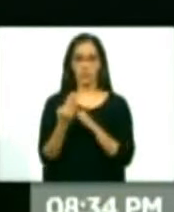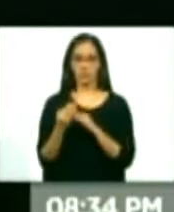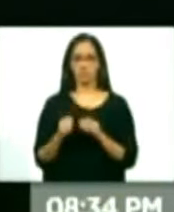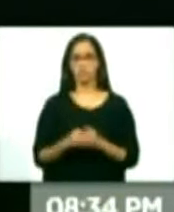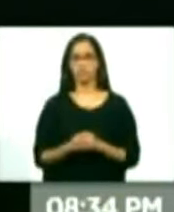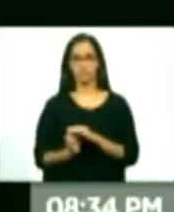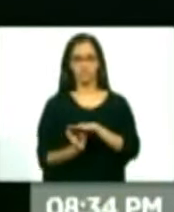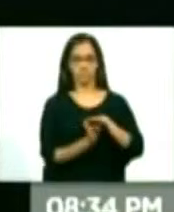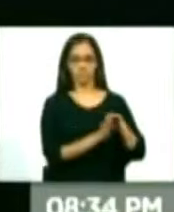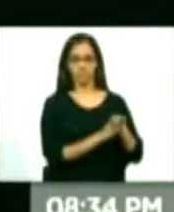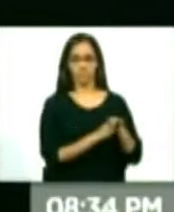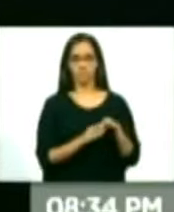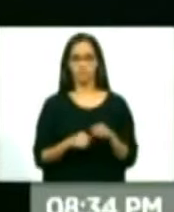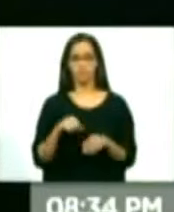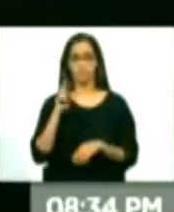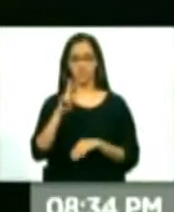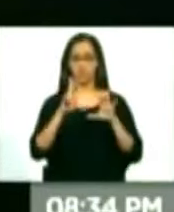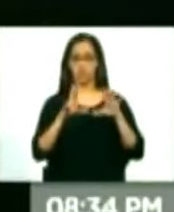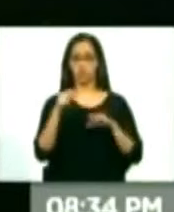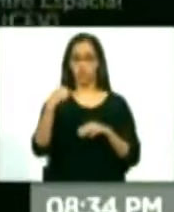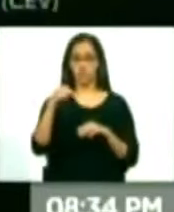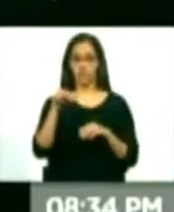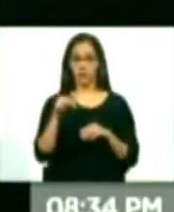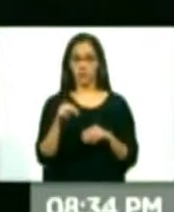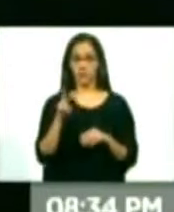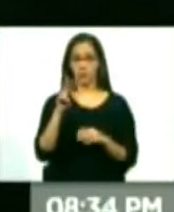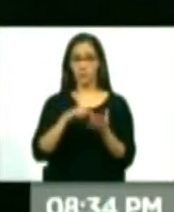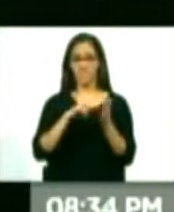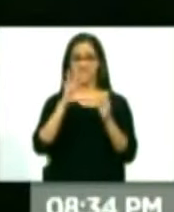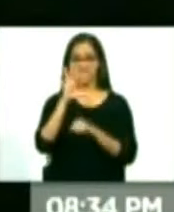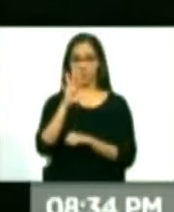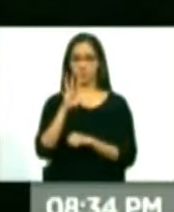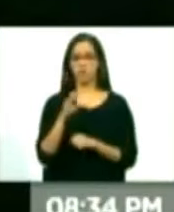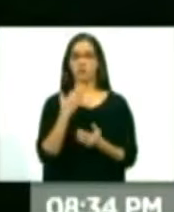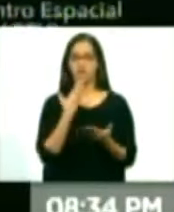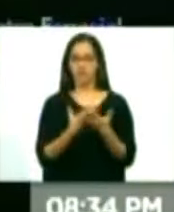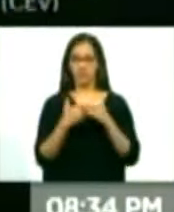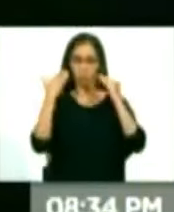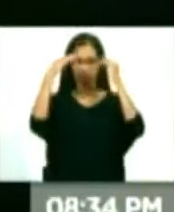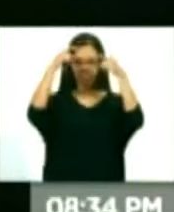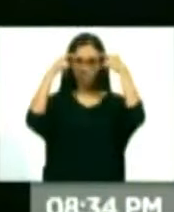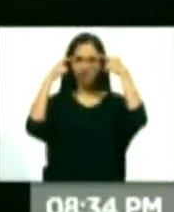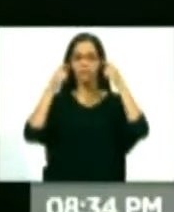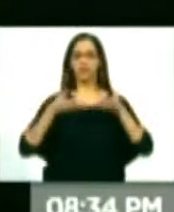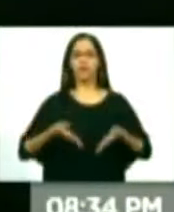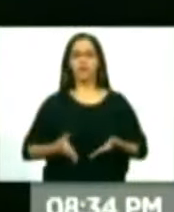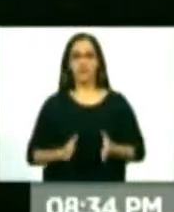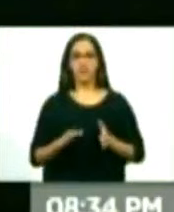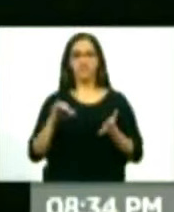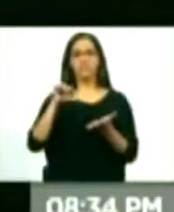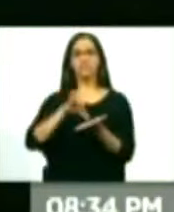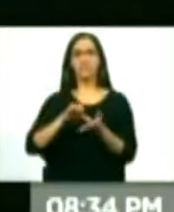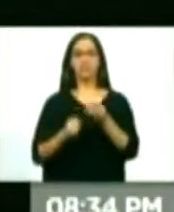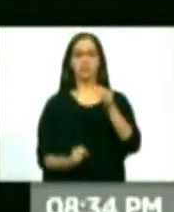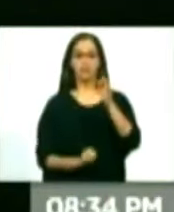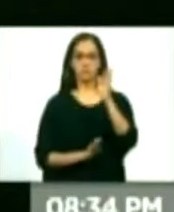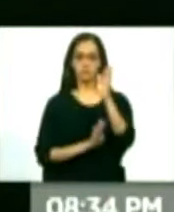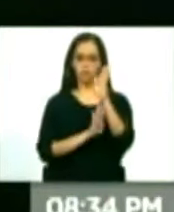28 de noviembre de 2005, hace 15 años, gracias al comandante supremo Hugo Chávez, nace el Centro Espacial